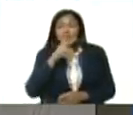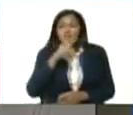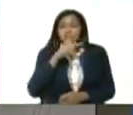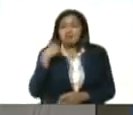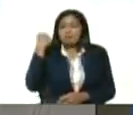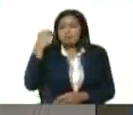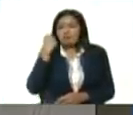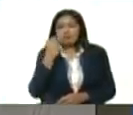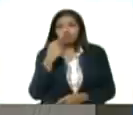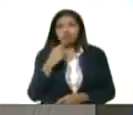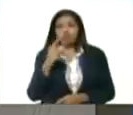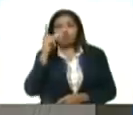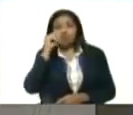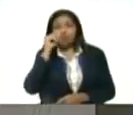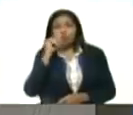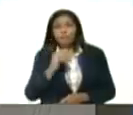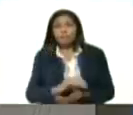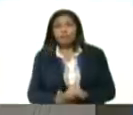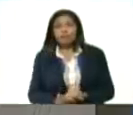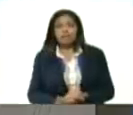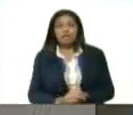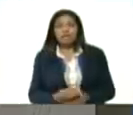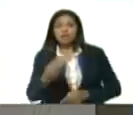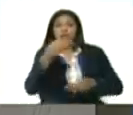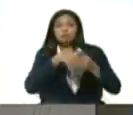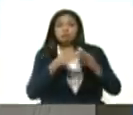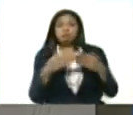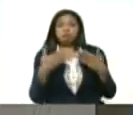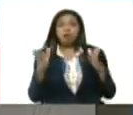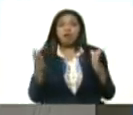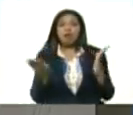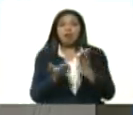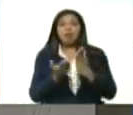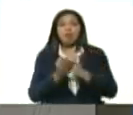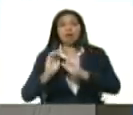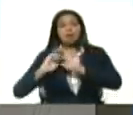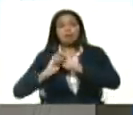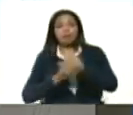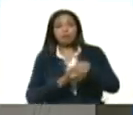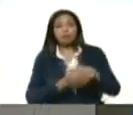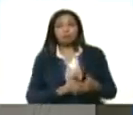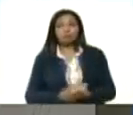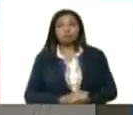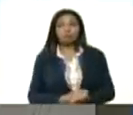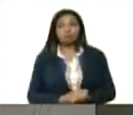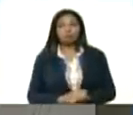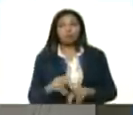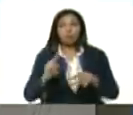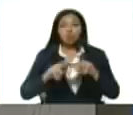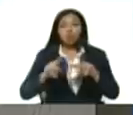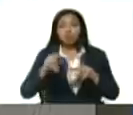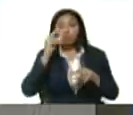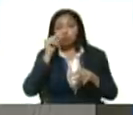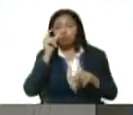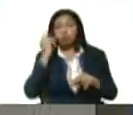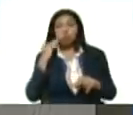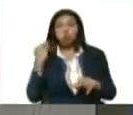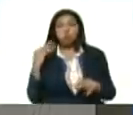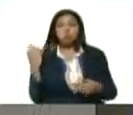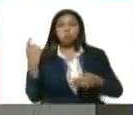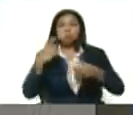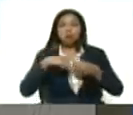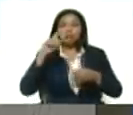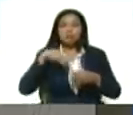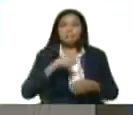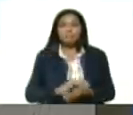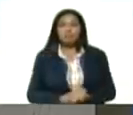que un señor haya mantenido abierta una escuela de béisbol, que hayan unos niños y unos trabajadores allí confinados, que se